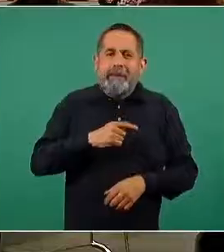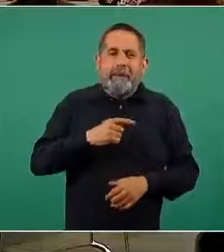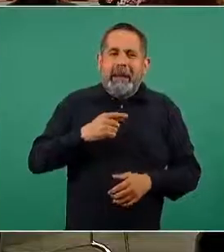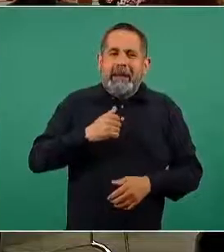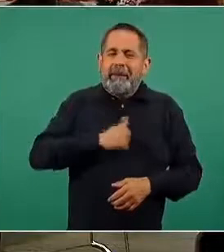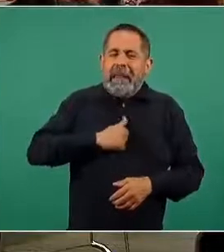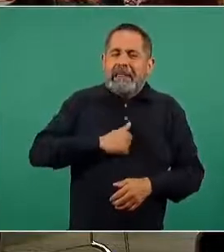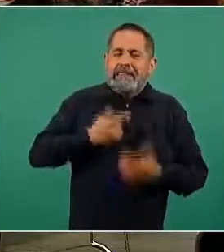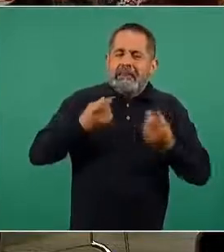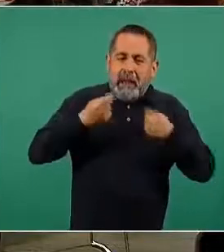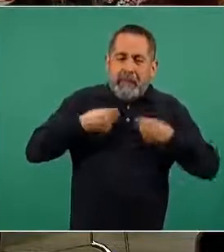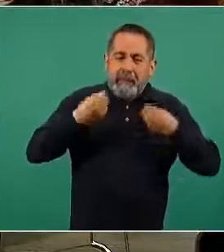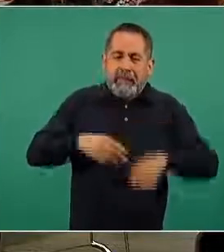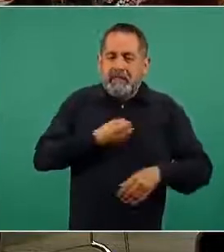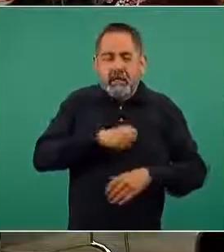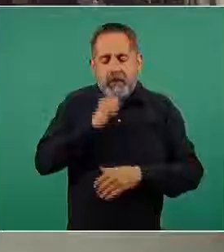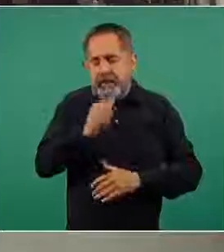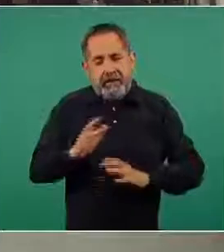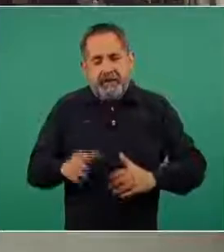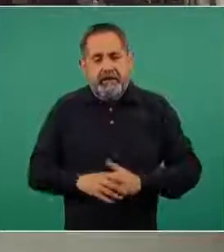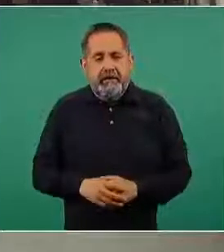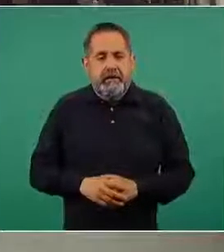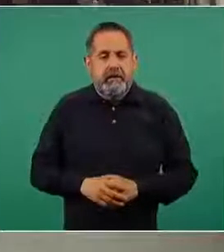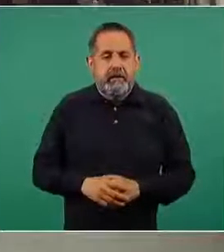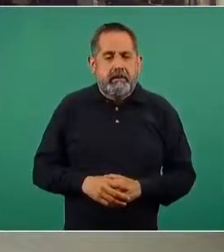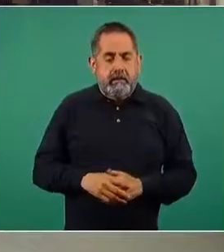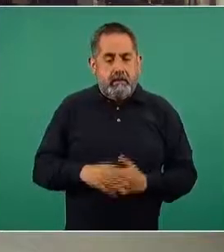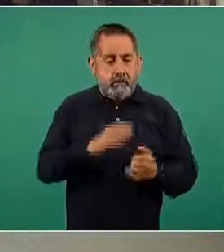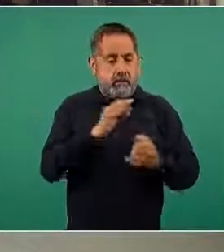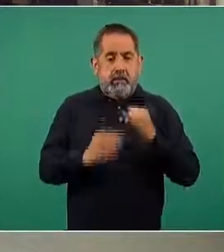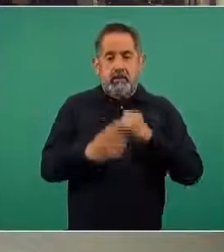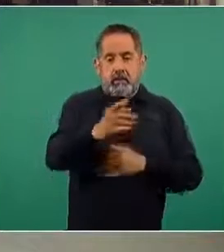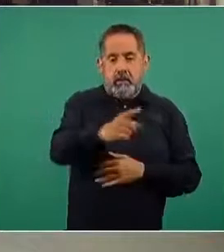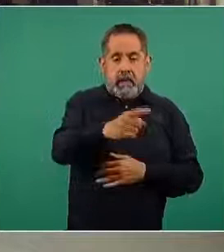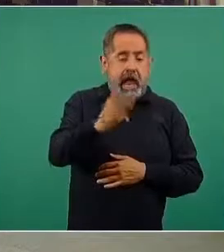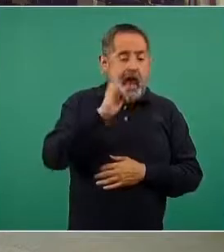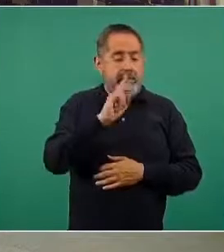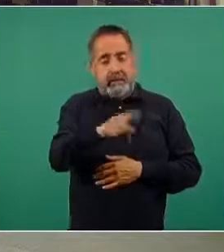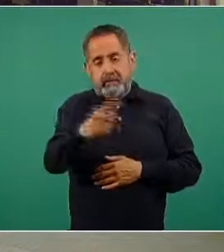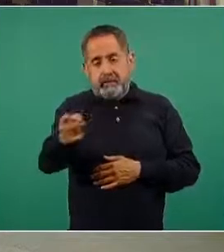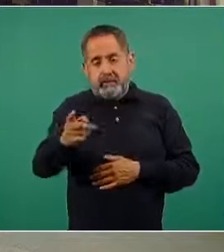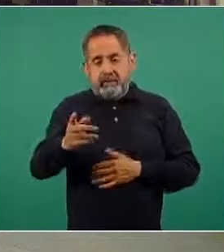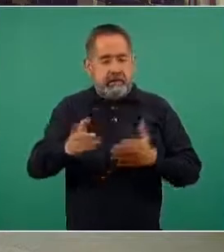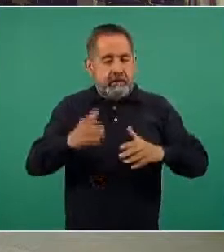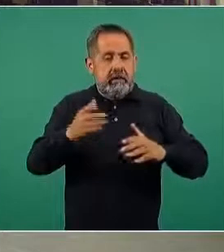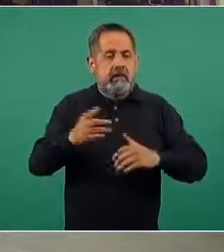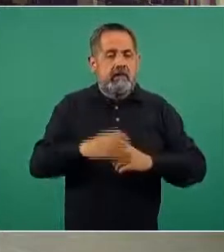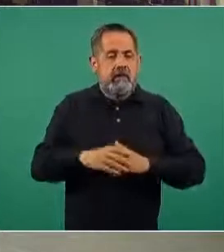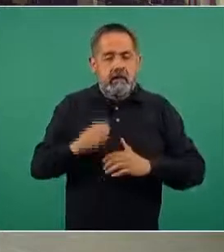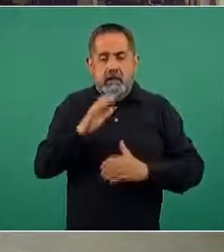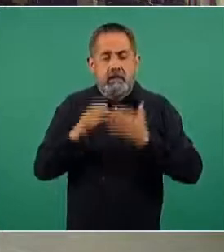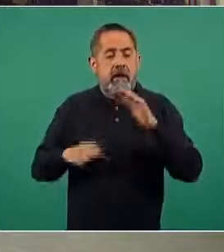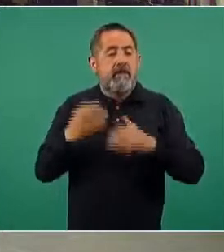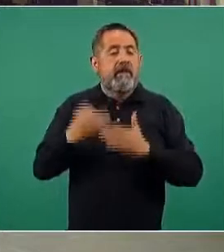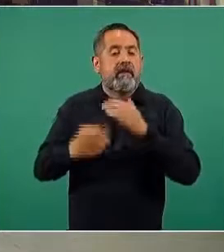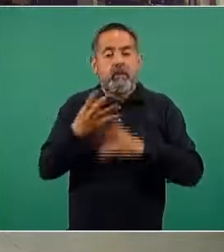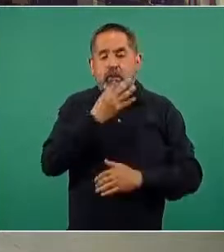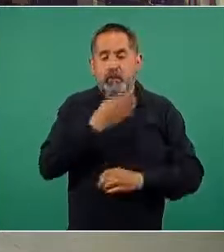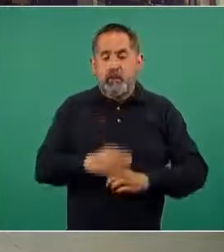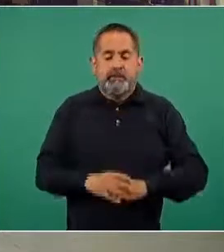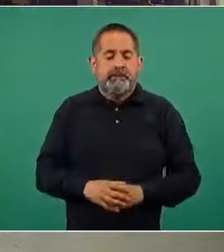salud. Muchas gracias. Vamos a casi terminar con usted y si nos da tiempo nos pasamos aquí para cerrar, quedan 4